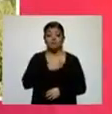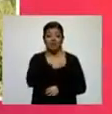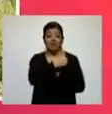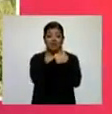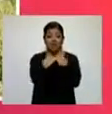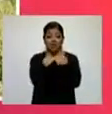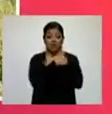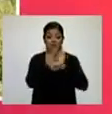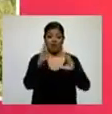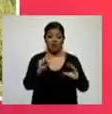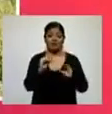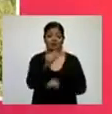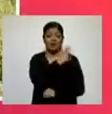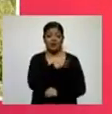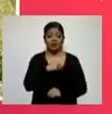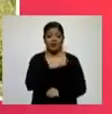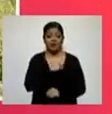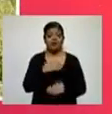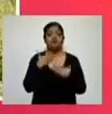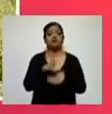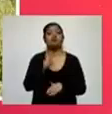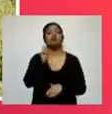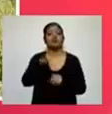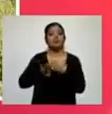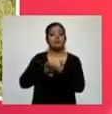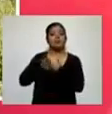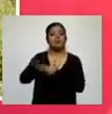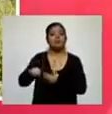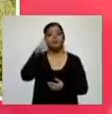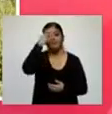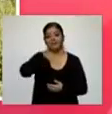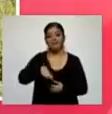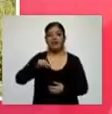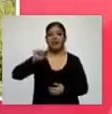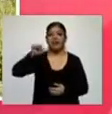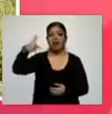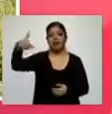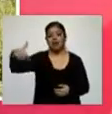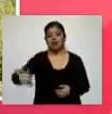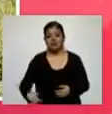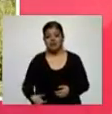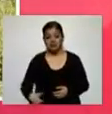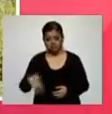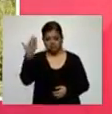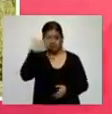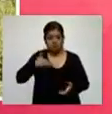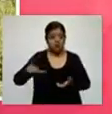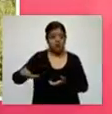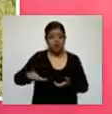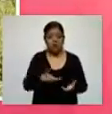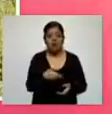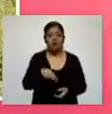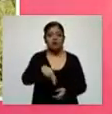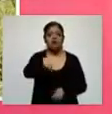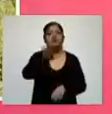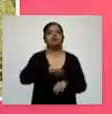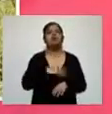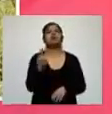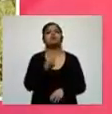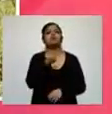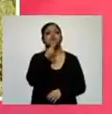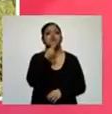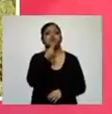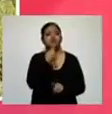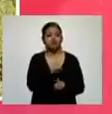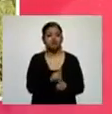nuestros hijos en todo lo que tiene que ver con la prevención de accidentes y la manera de circular en una calle. Pues porque los niños, como